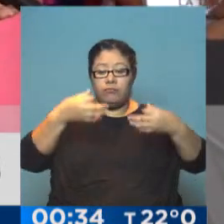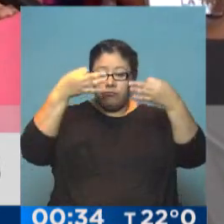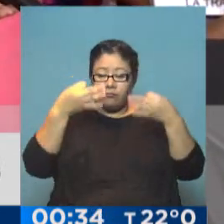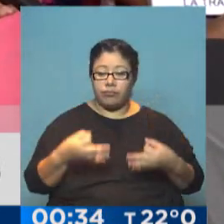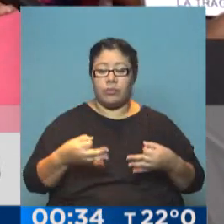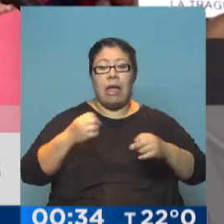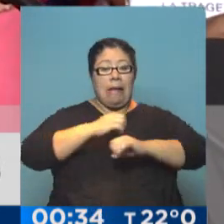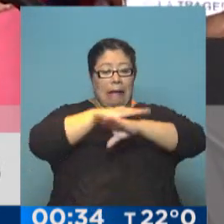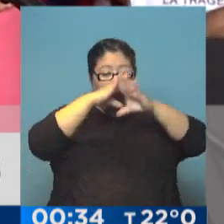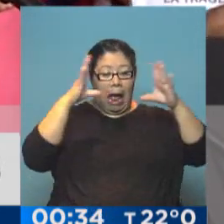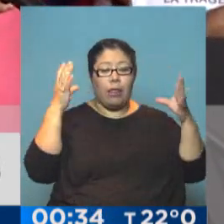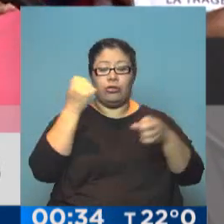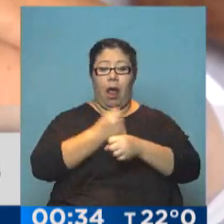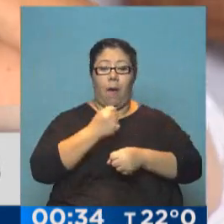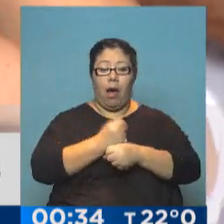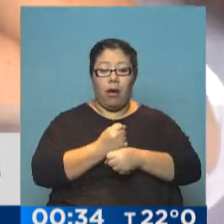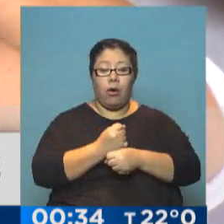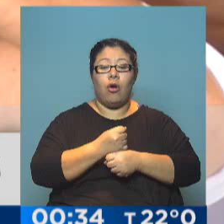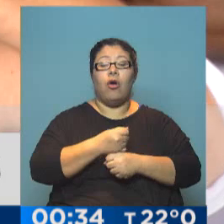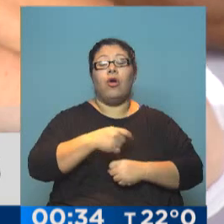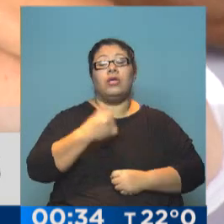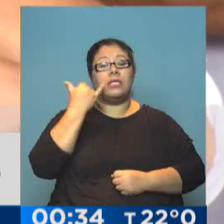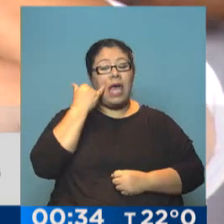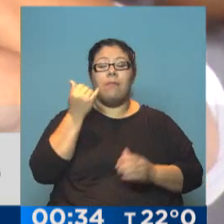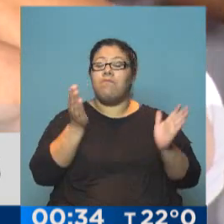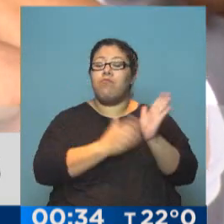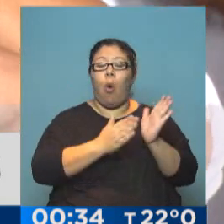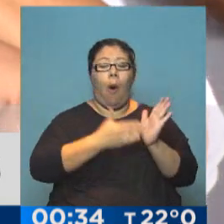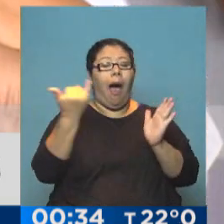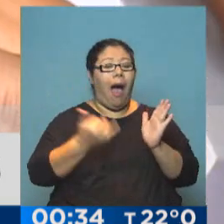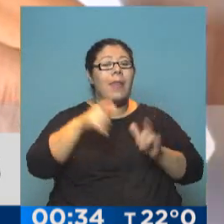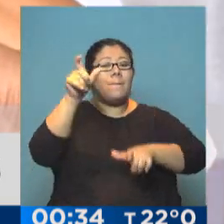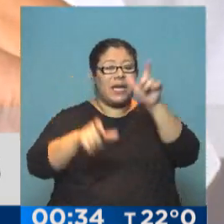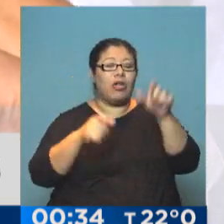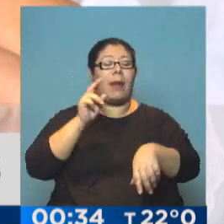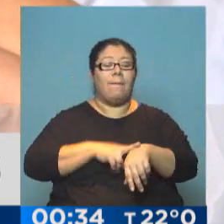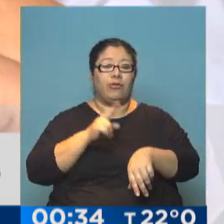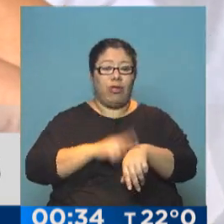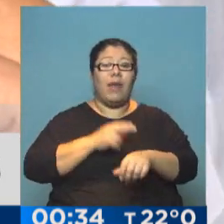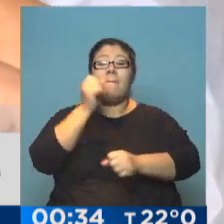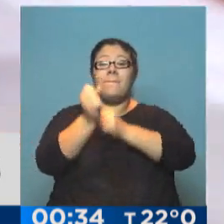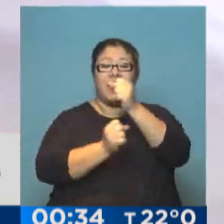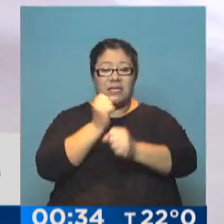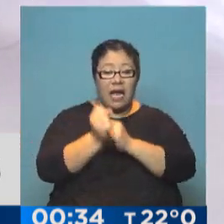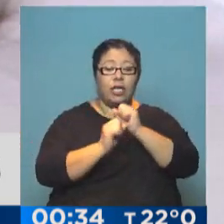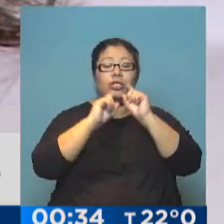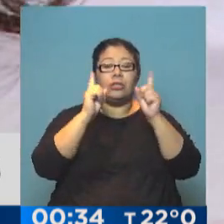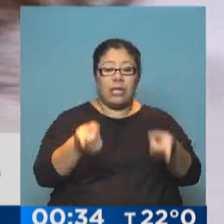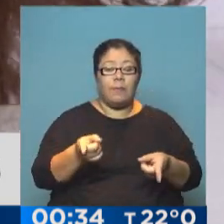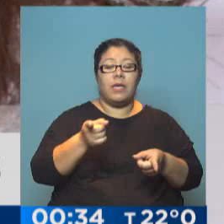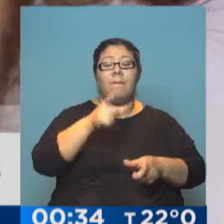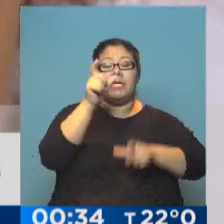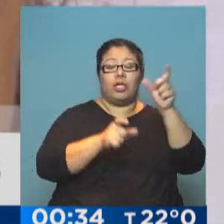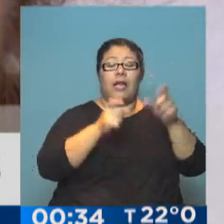transparente, creemos que está absolutamente probada las responsabilidades de los funcionarios y de los empresarios. El 24 y el 31 a ellos no les falta